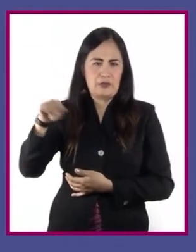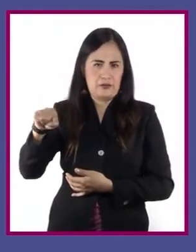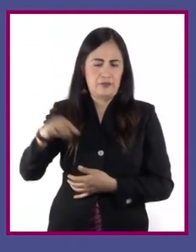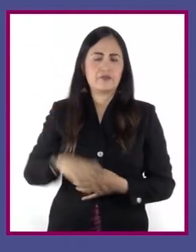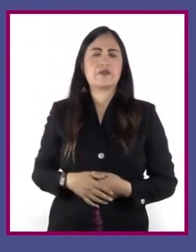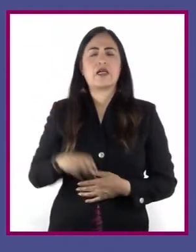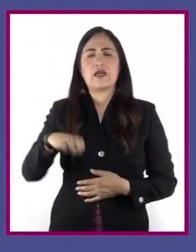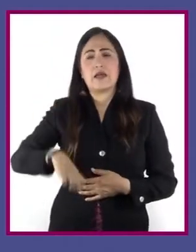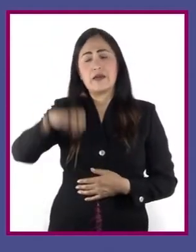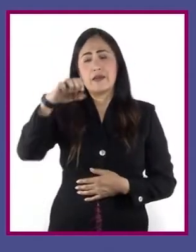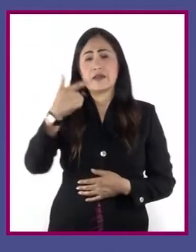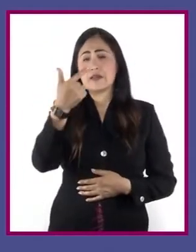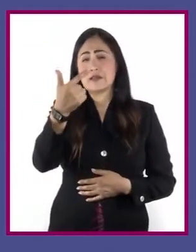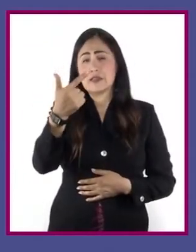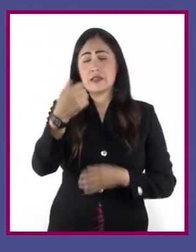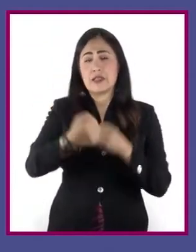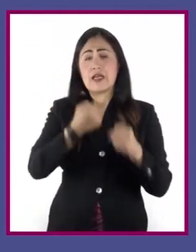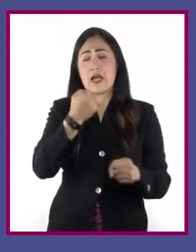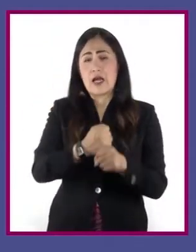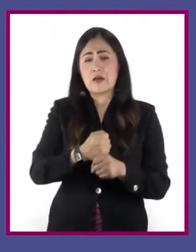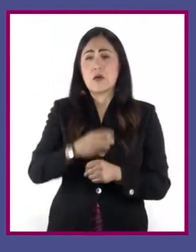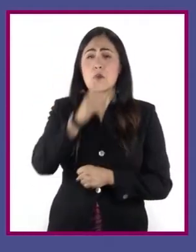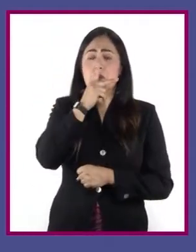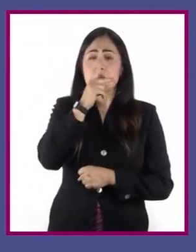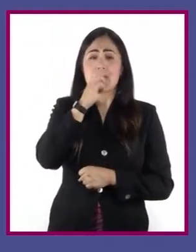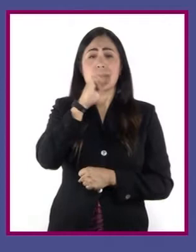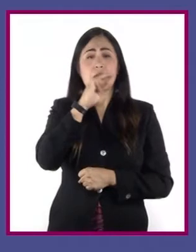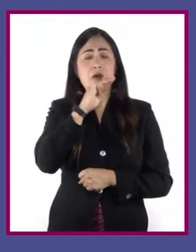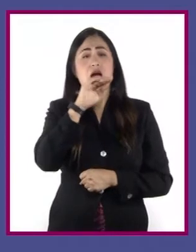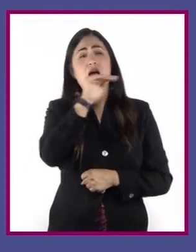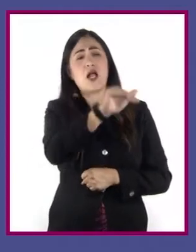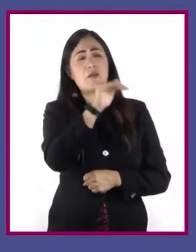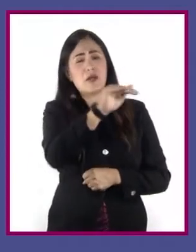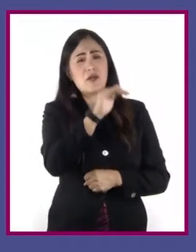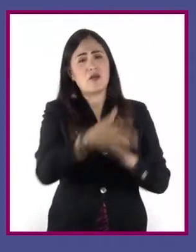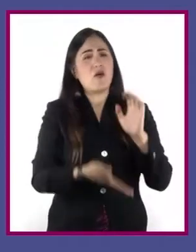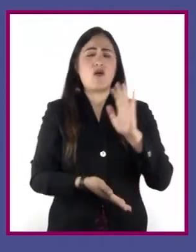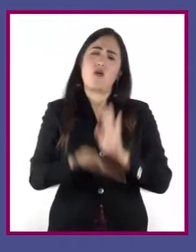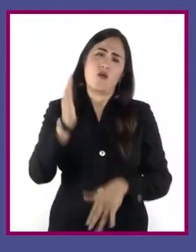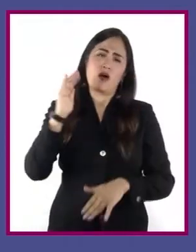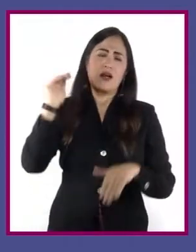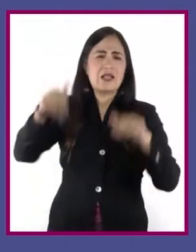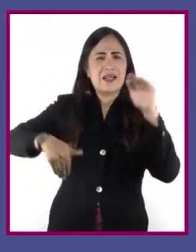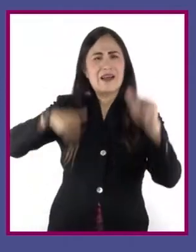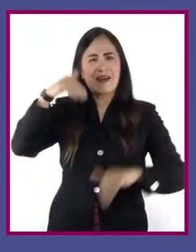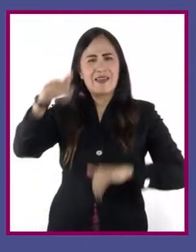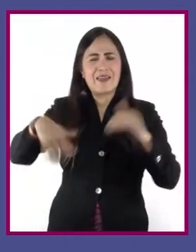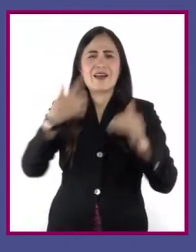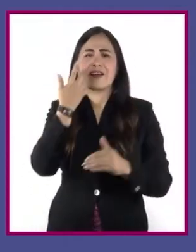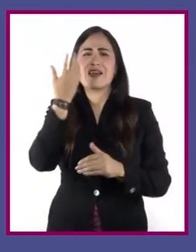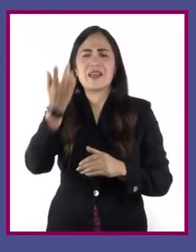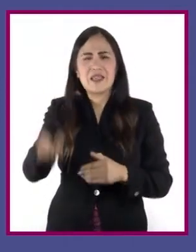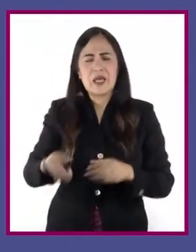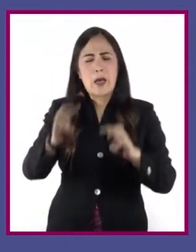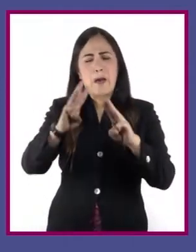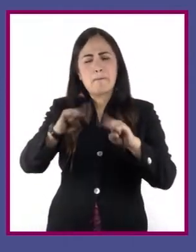cuando les pidió a sus padres que la llevaran a nadar, pues quería acariciar el